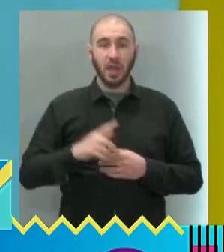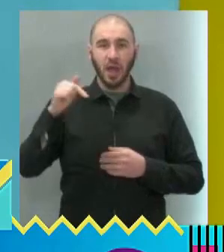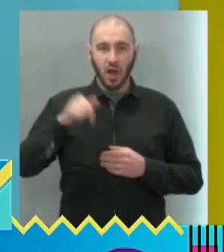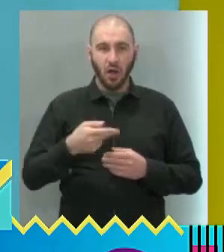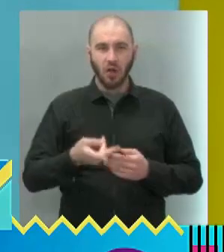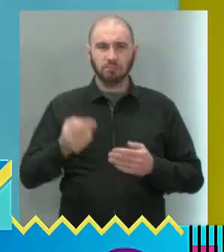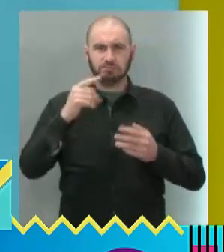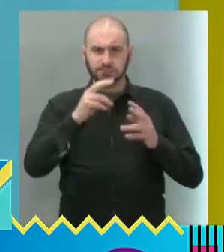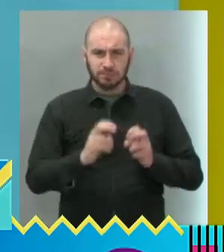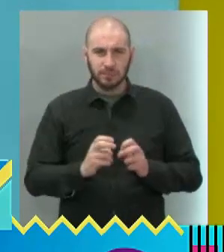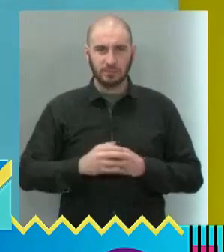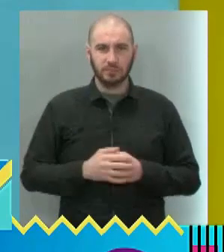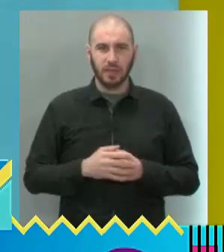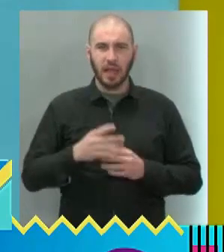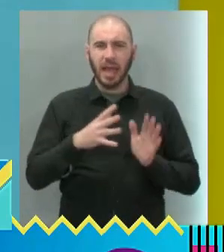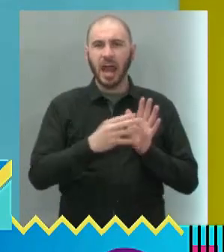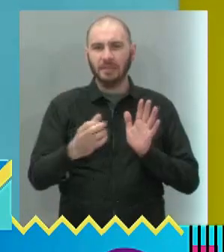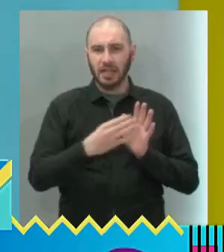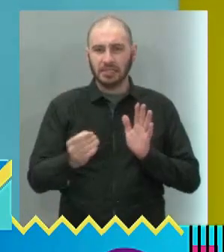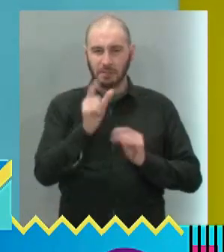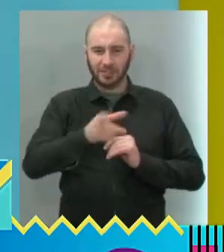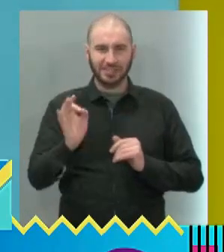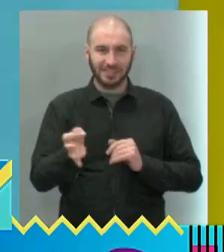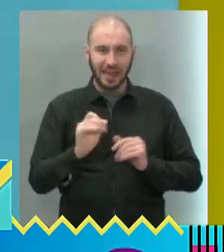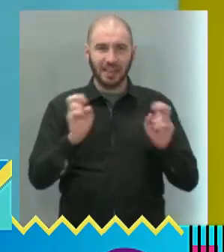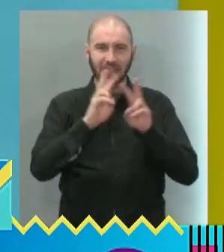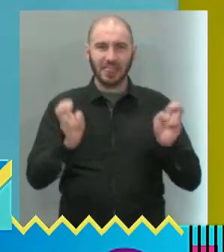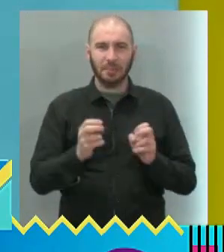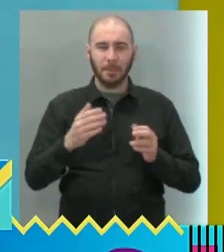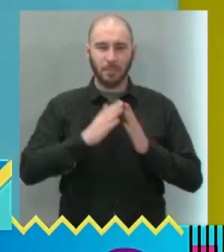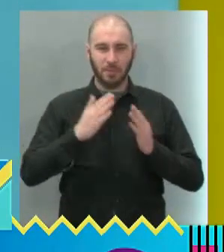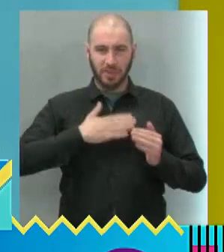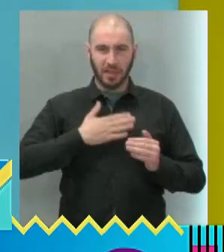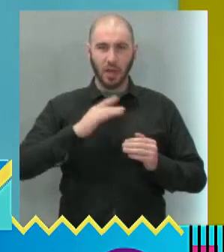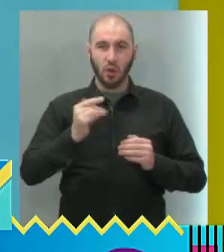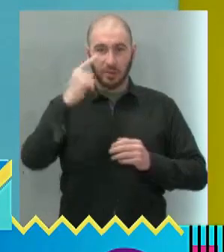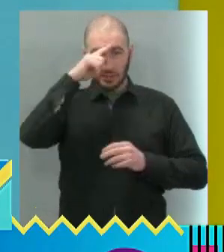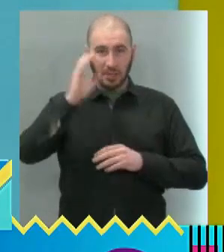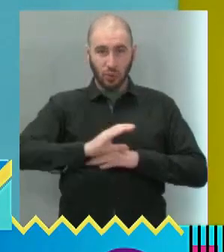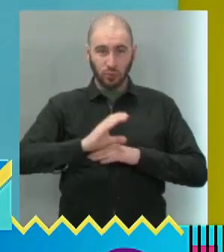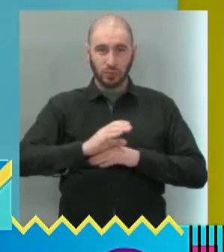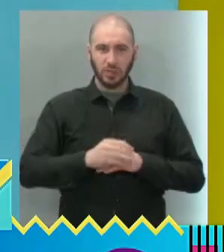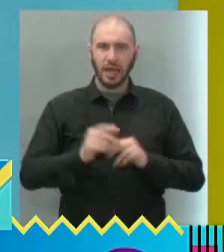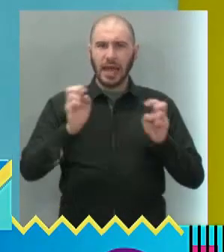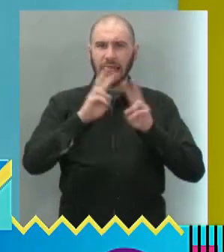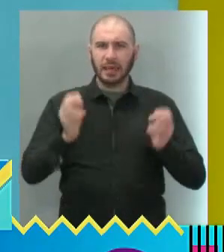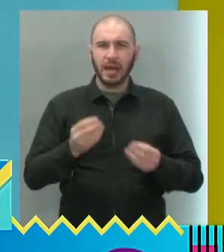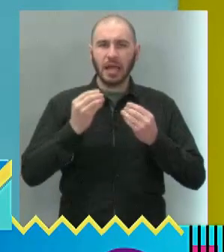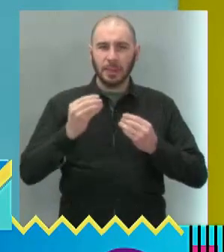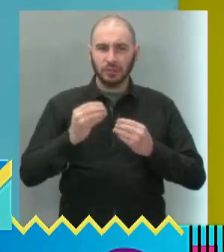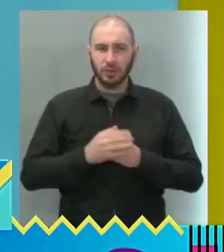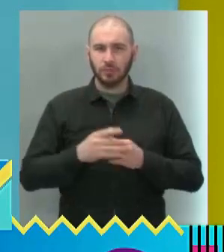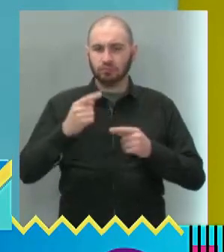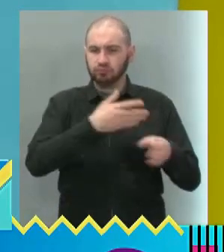a revisar con los referentes, con los especialistas en el tema de nuestra casa, de la Universidad Nacional de Cuyo, acerca de qué ocurría,